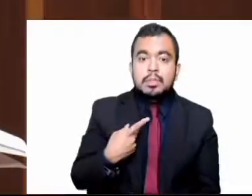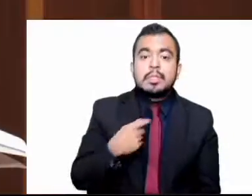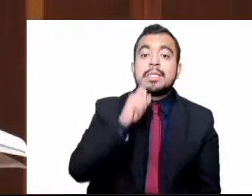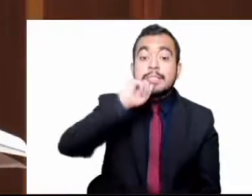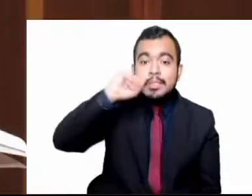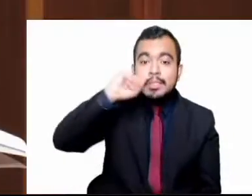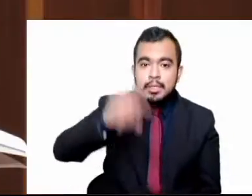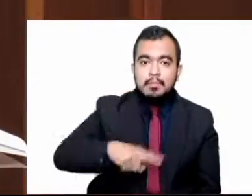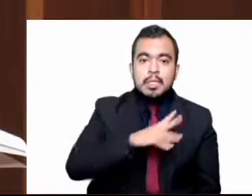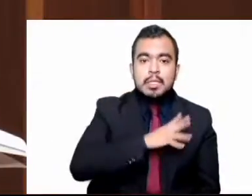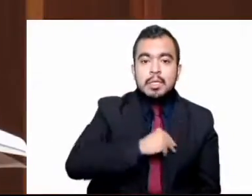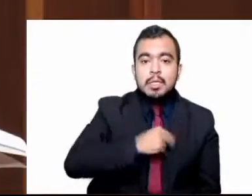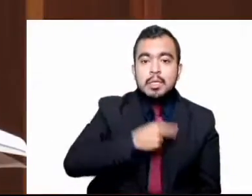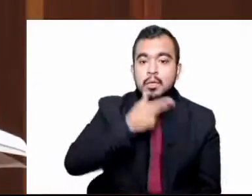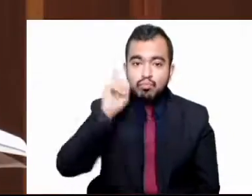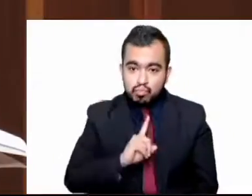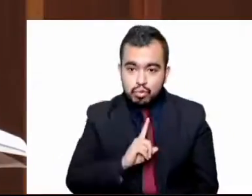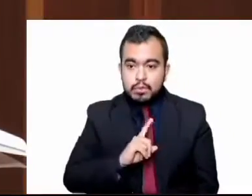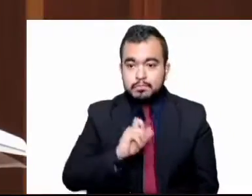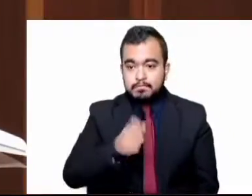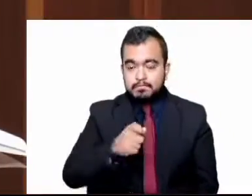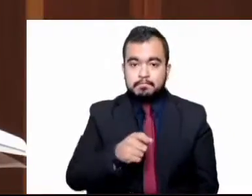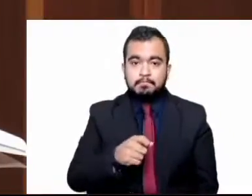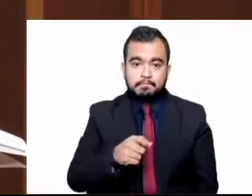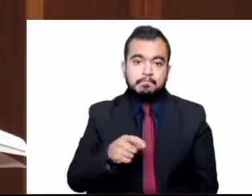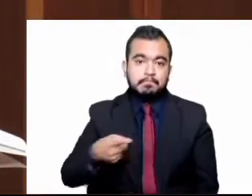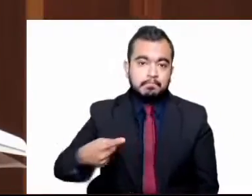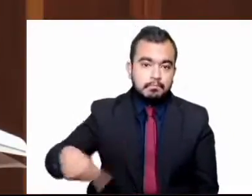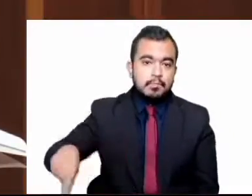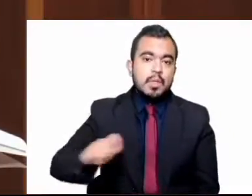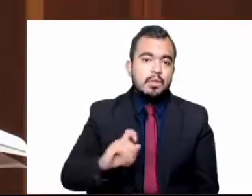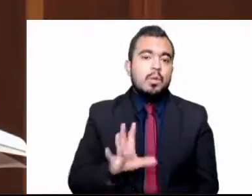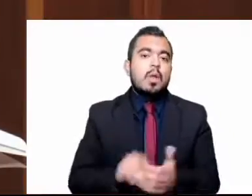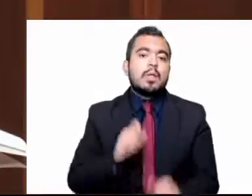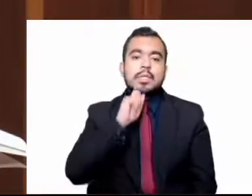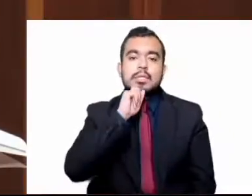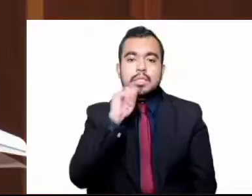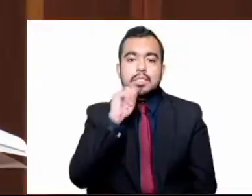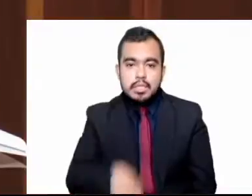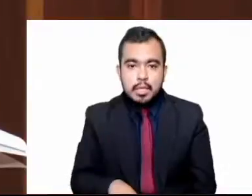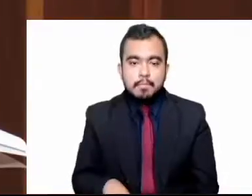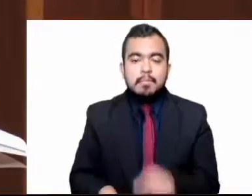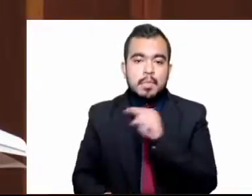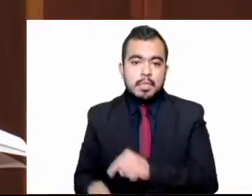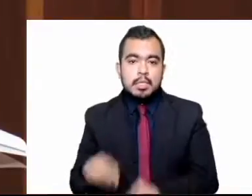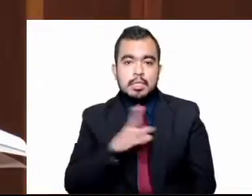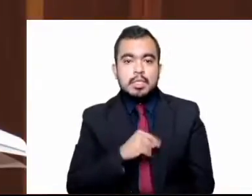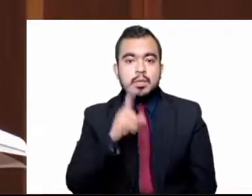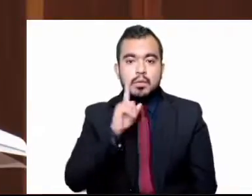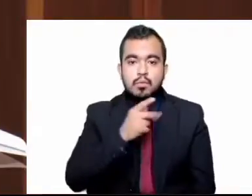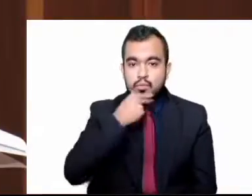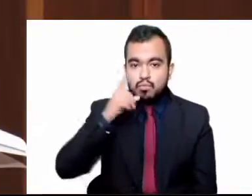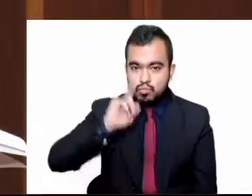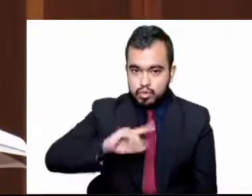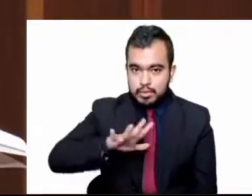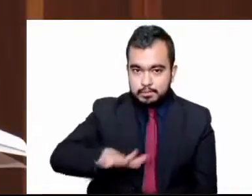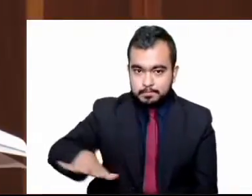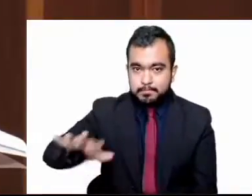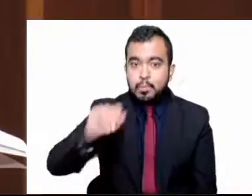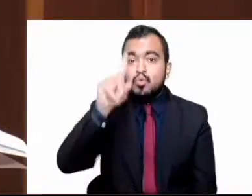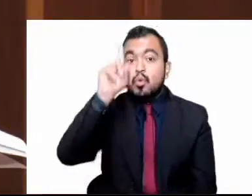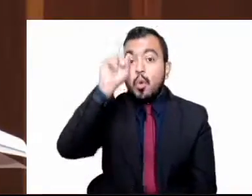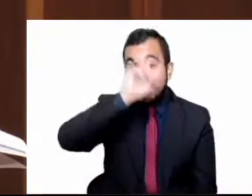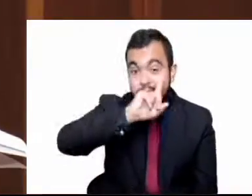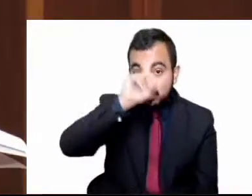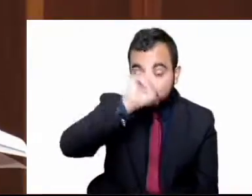calidad de víctimas indirectas, con base en la prestación de asesoría, información, orientación y solo en